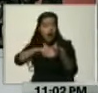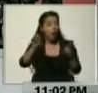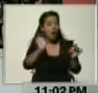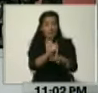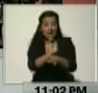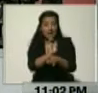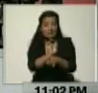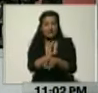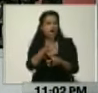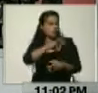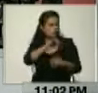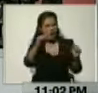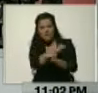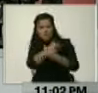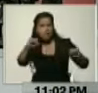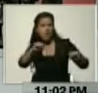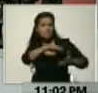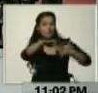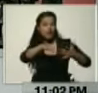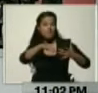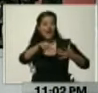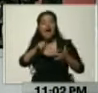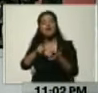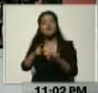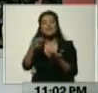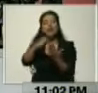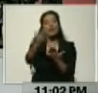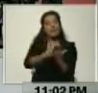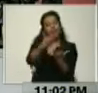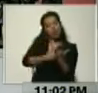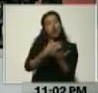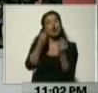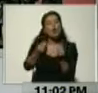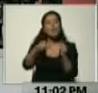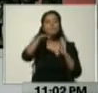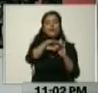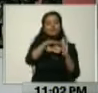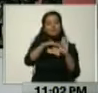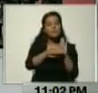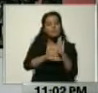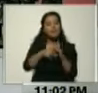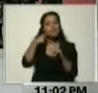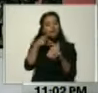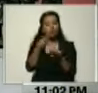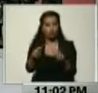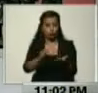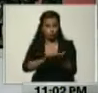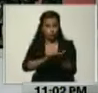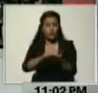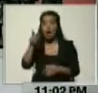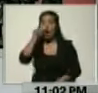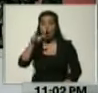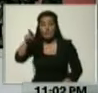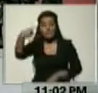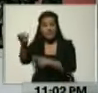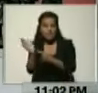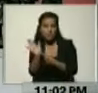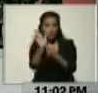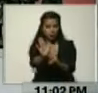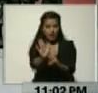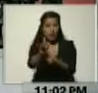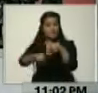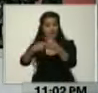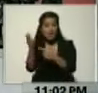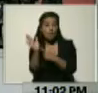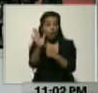los conflictos sociales. Este documento será presentado por Luis Almagro el jueves 31 de marzo, mañana, en curso, mañana pues, en